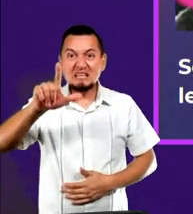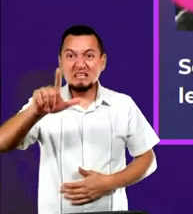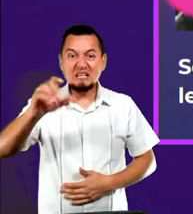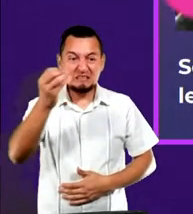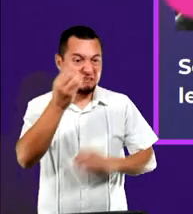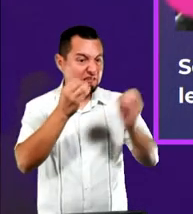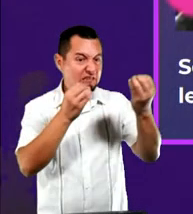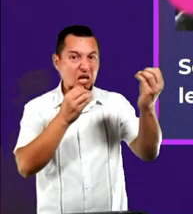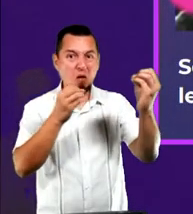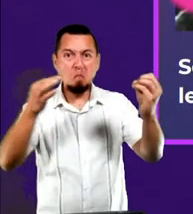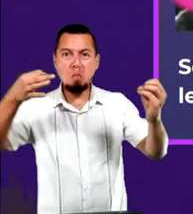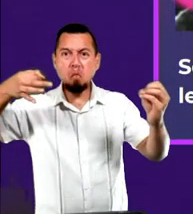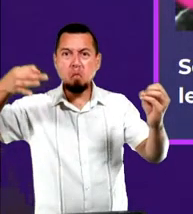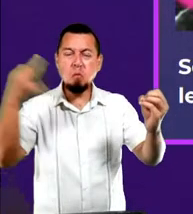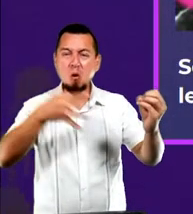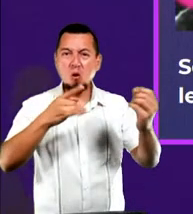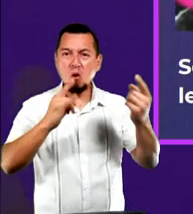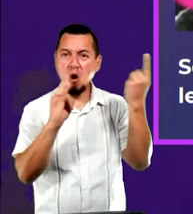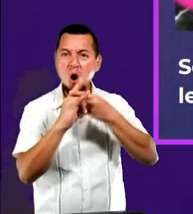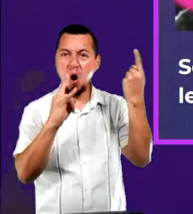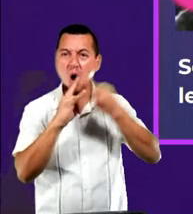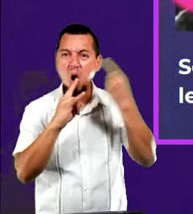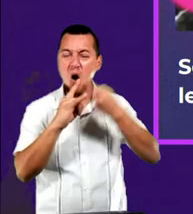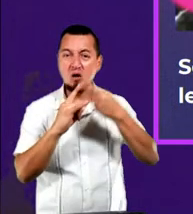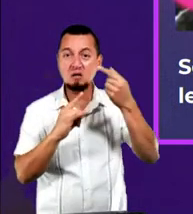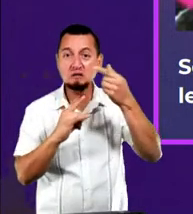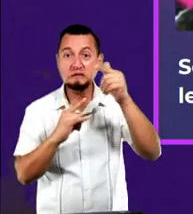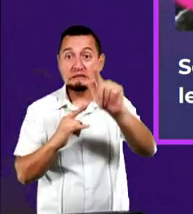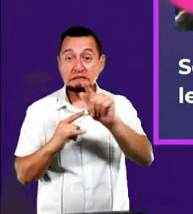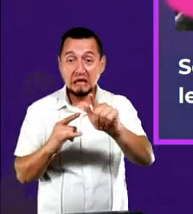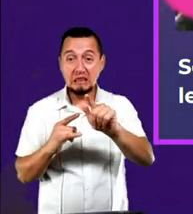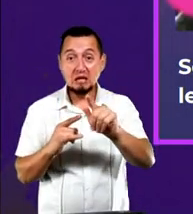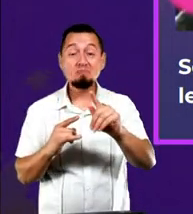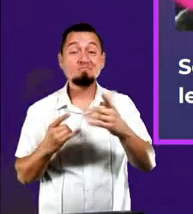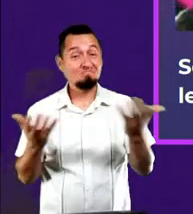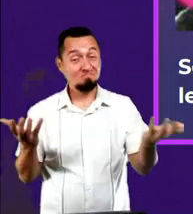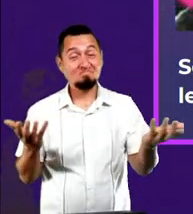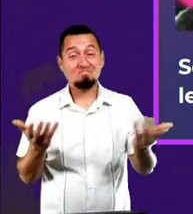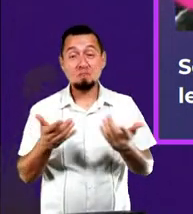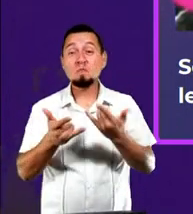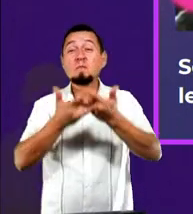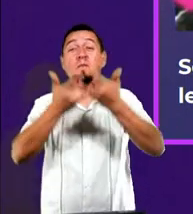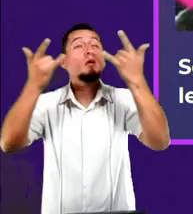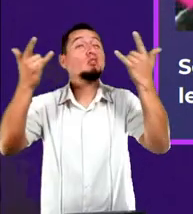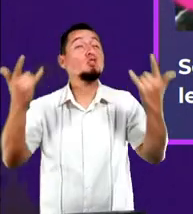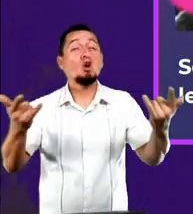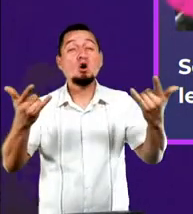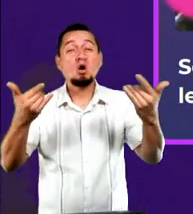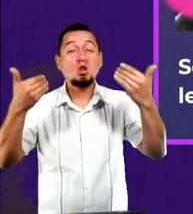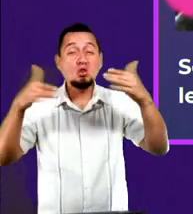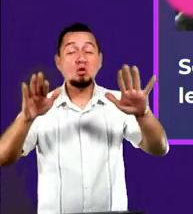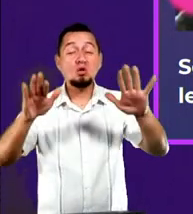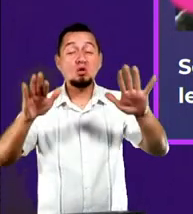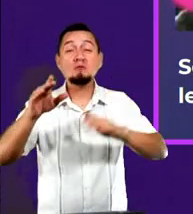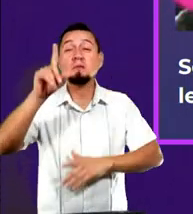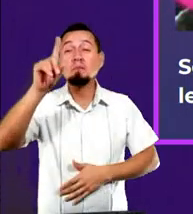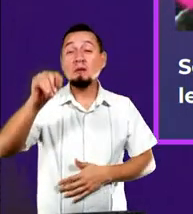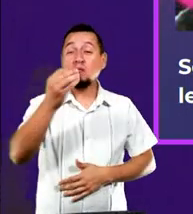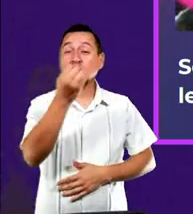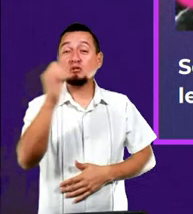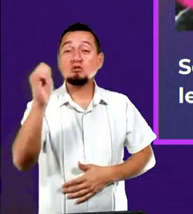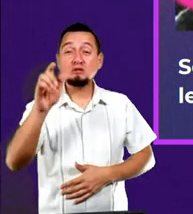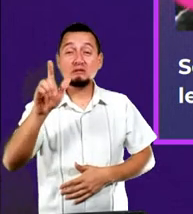Otro acontecimiento histórico. En 1917 se promulga nuestra